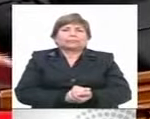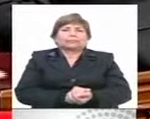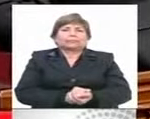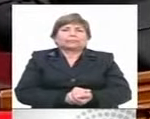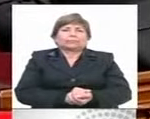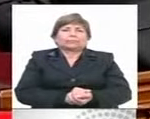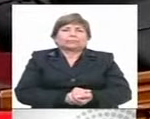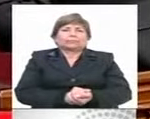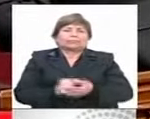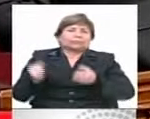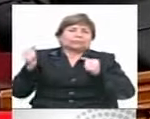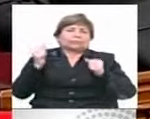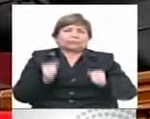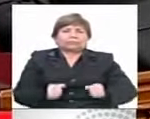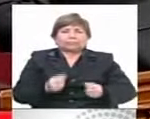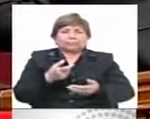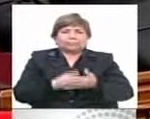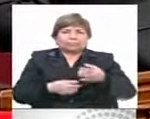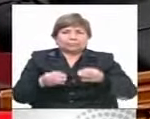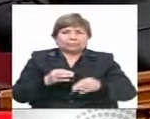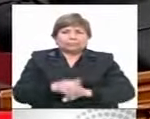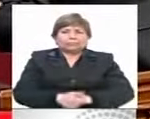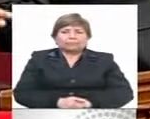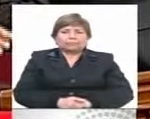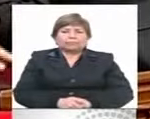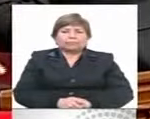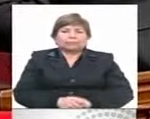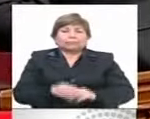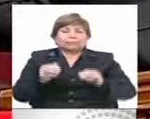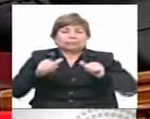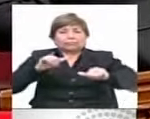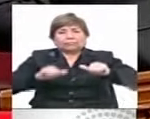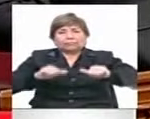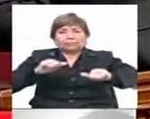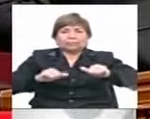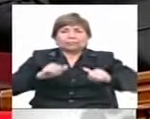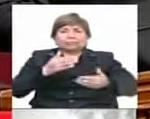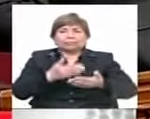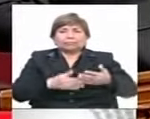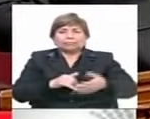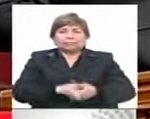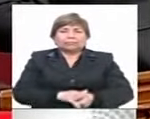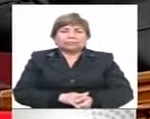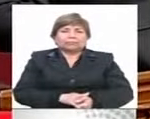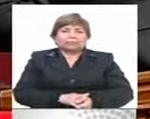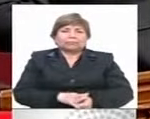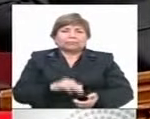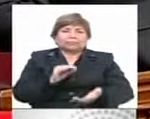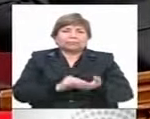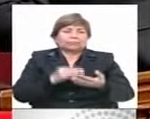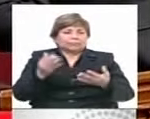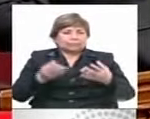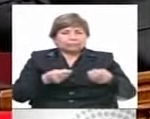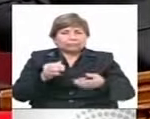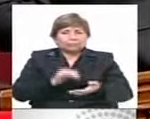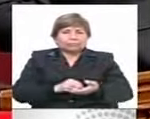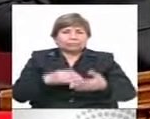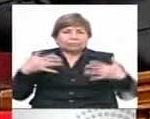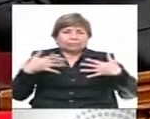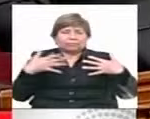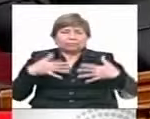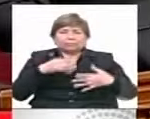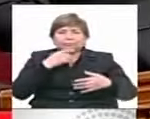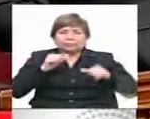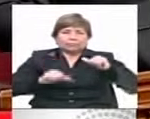no genera estabilidad, genera inestabilidad. Eso genera miedo, eso genera temor, eso